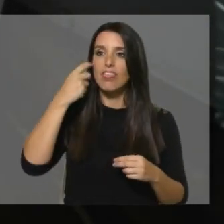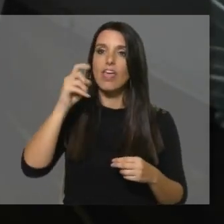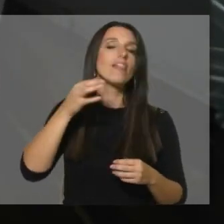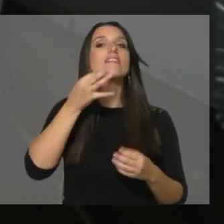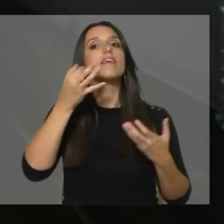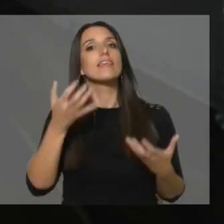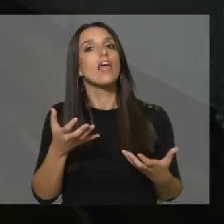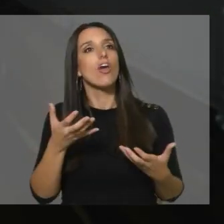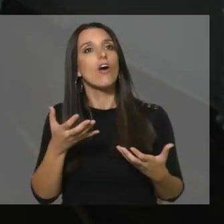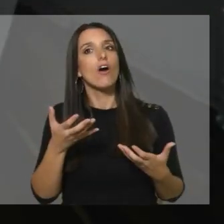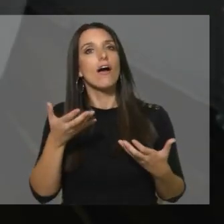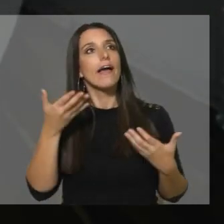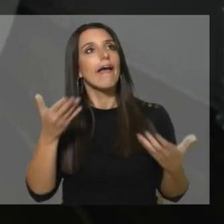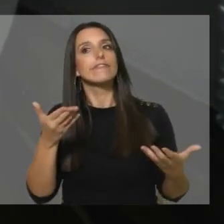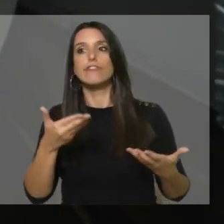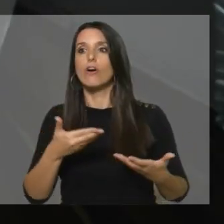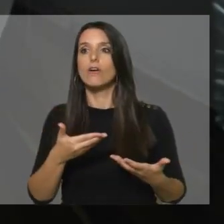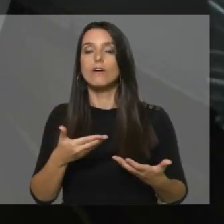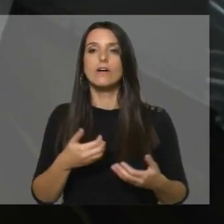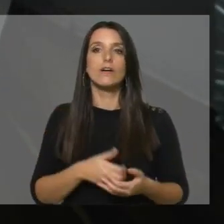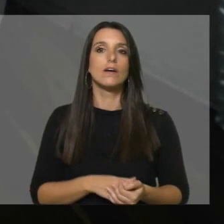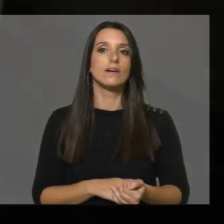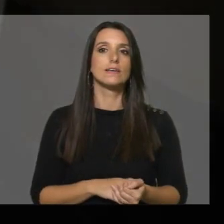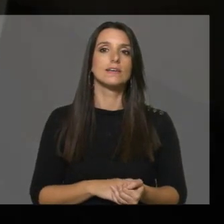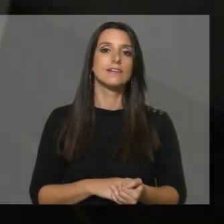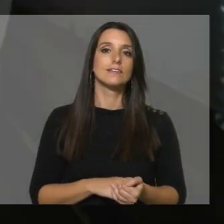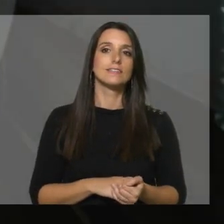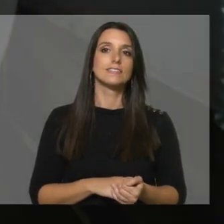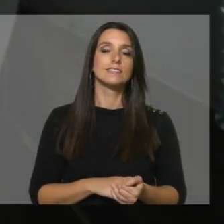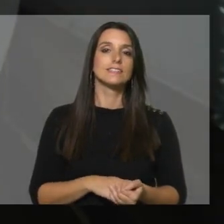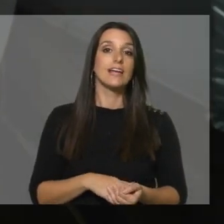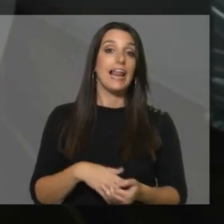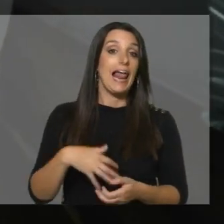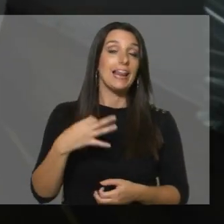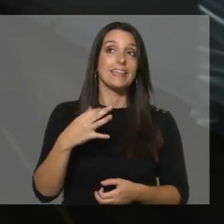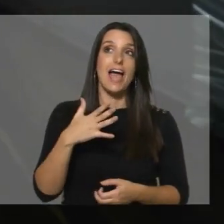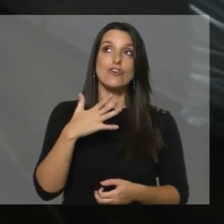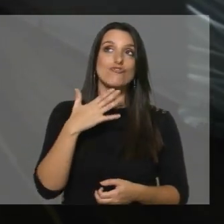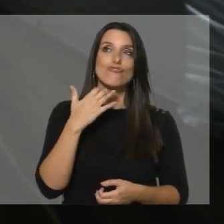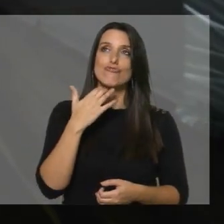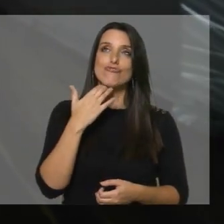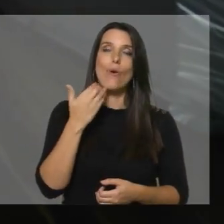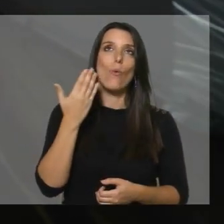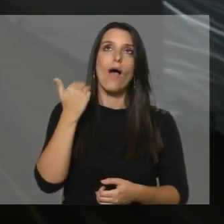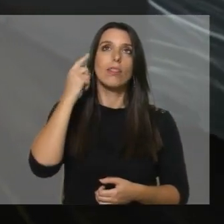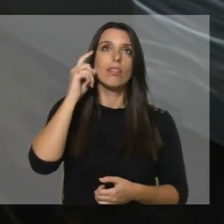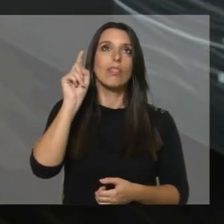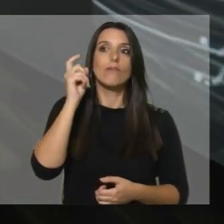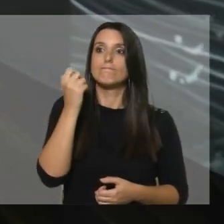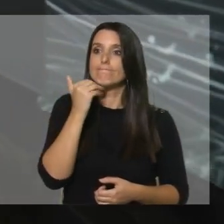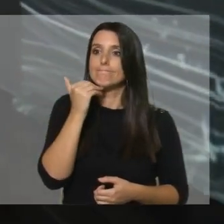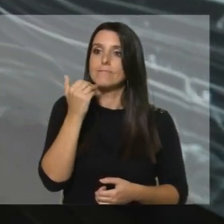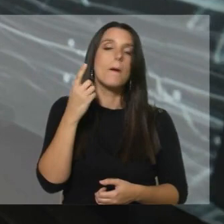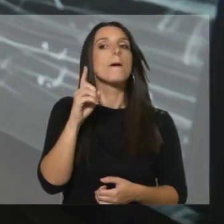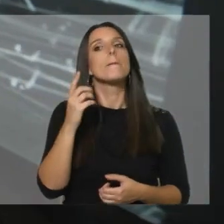bueno, quiero hacer esto que vi en tal lado, por ejemplo? En realidad no sé cuándo surgió, pero